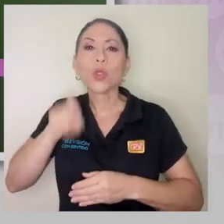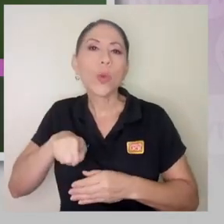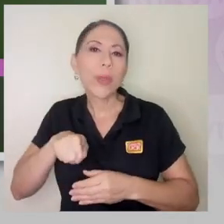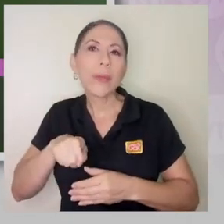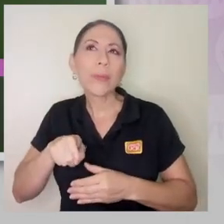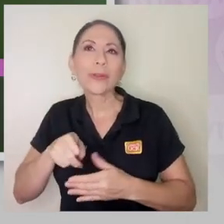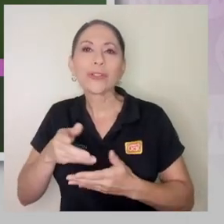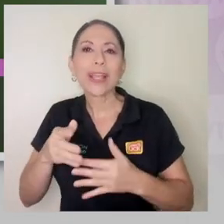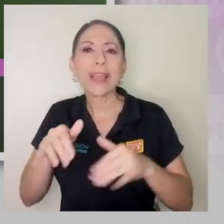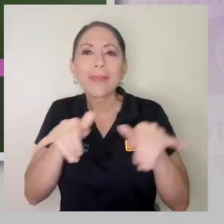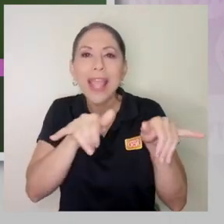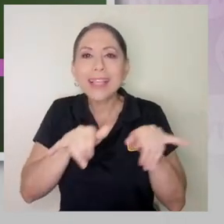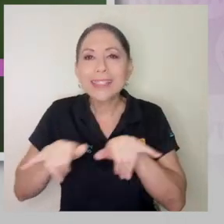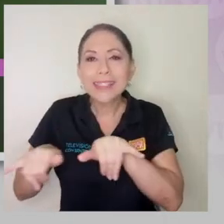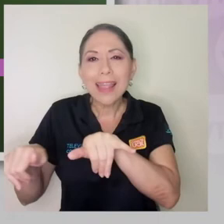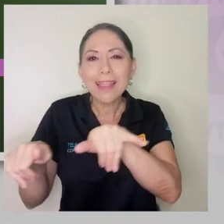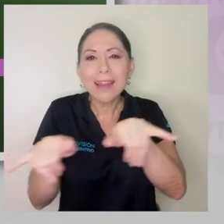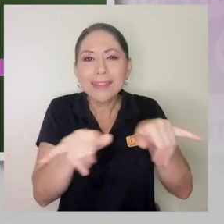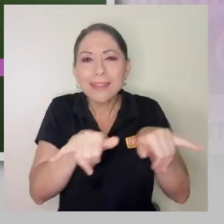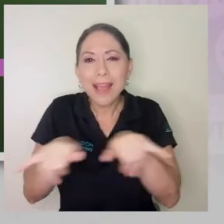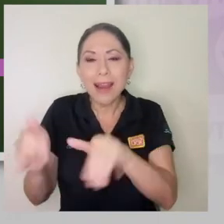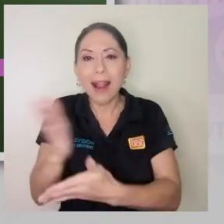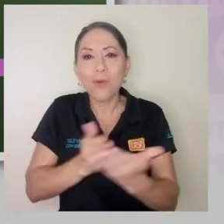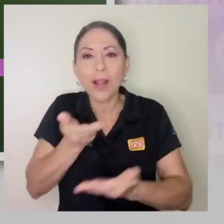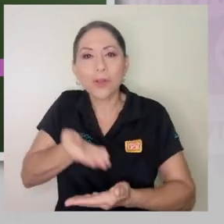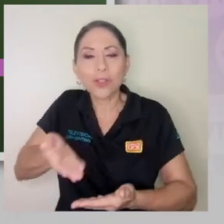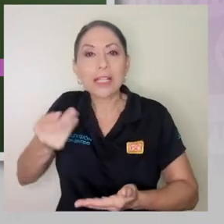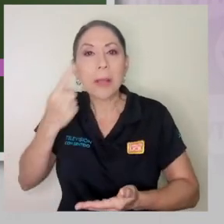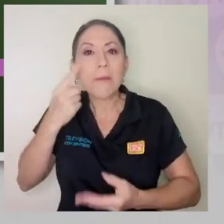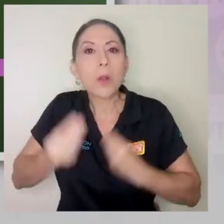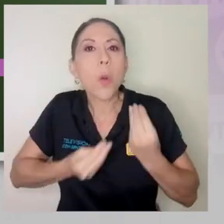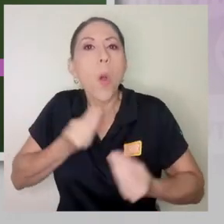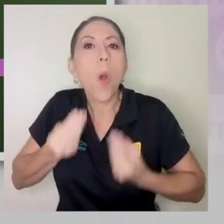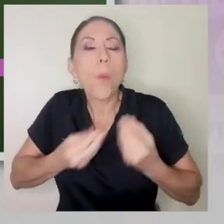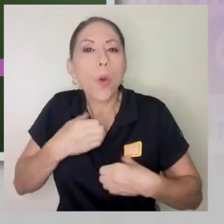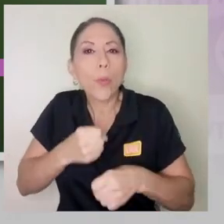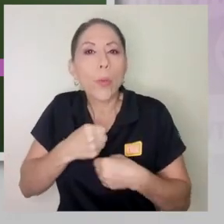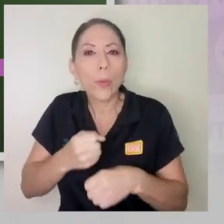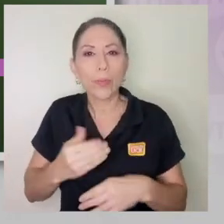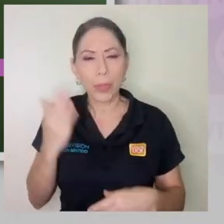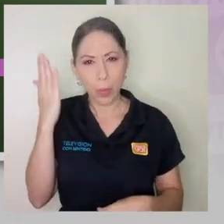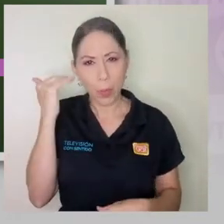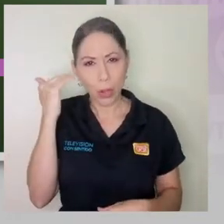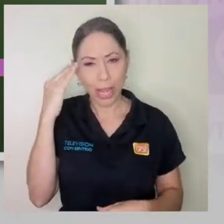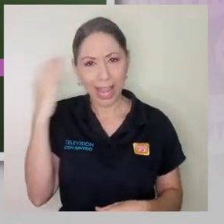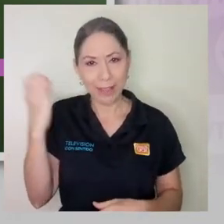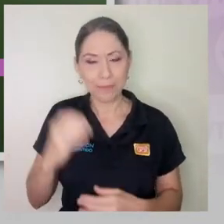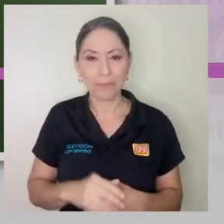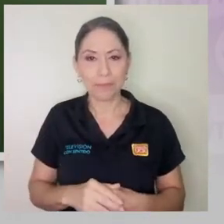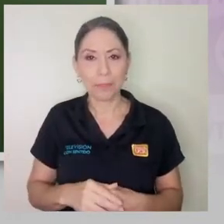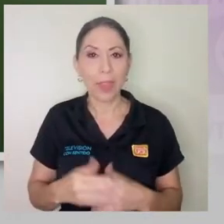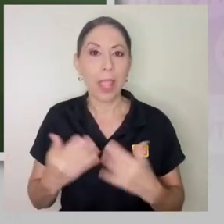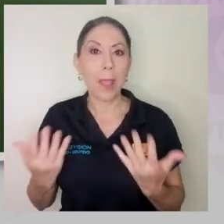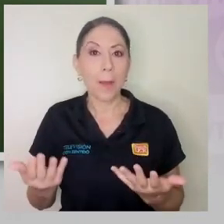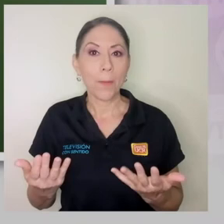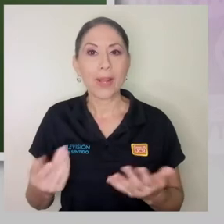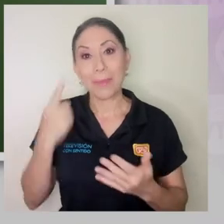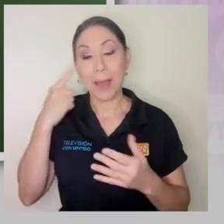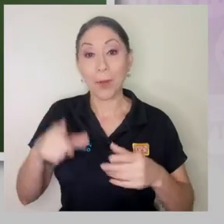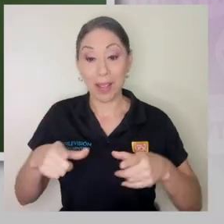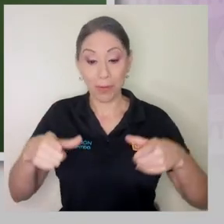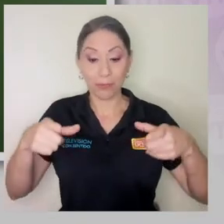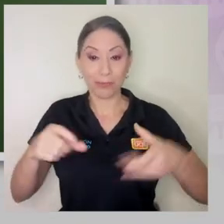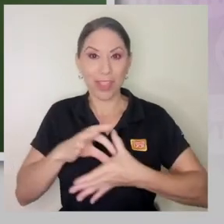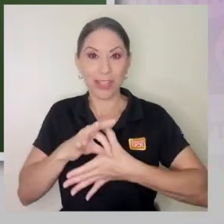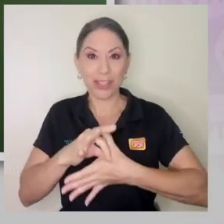estandarizar algunas cosas para ver cómo lo íbamos a manejar. ¿Por qué? Porque, vamos a ver, una